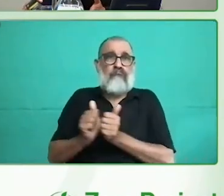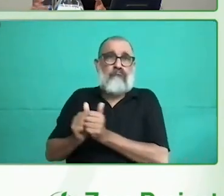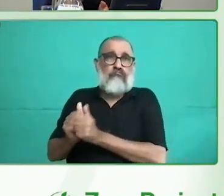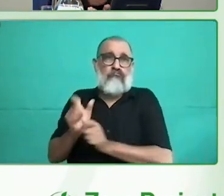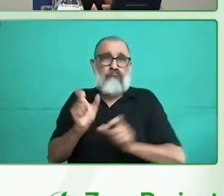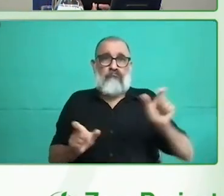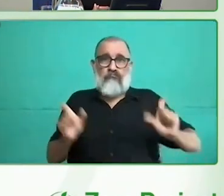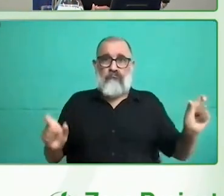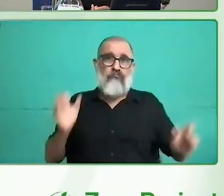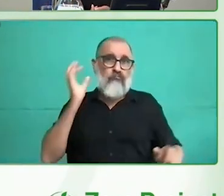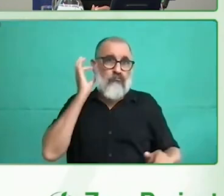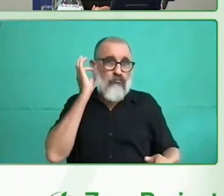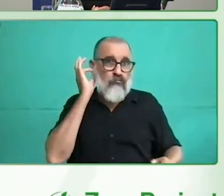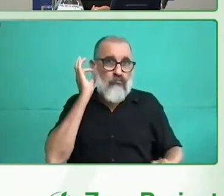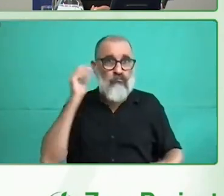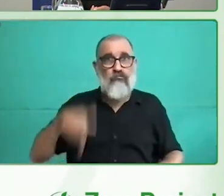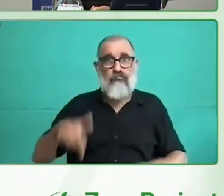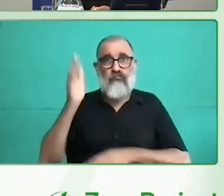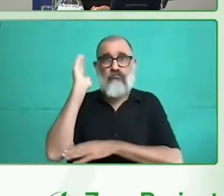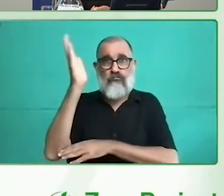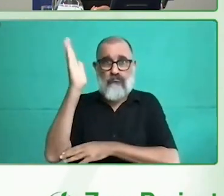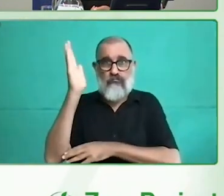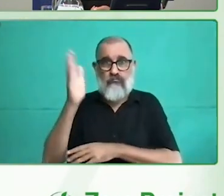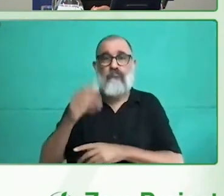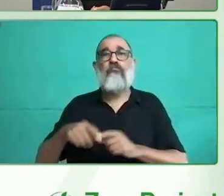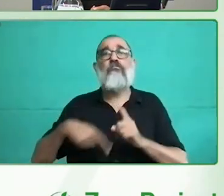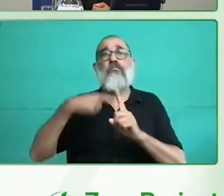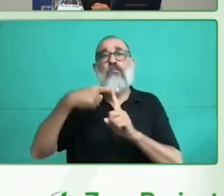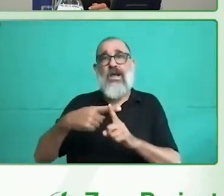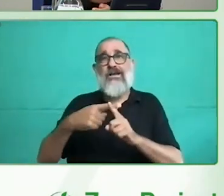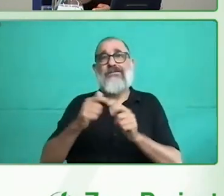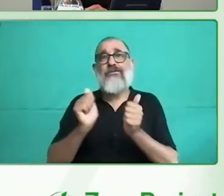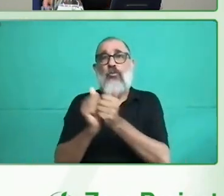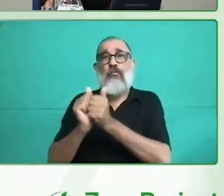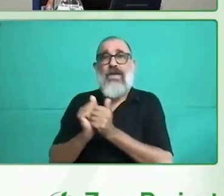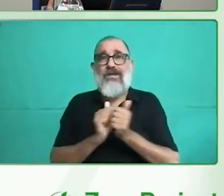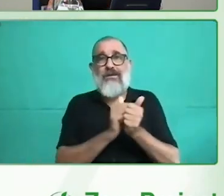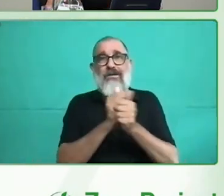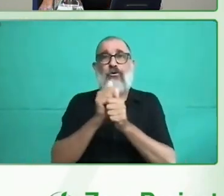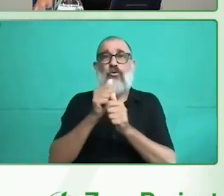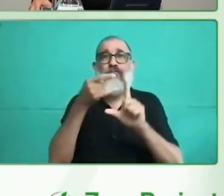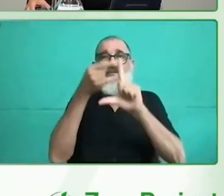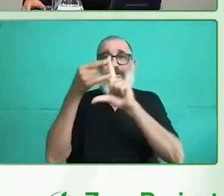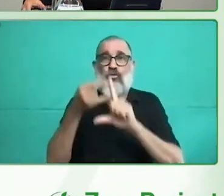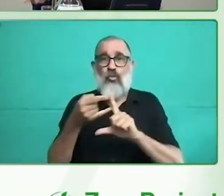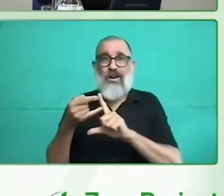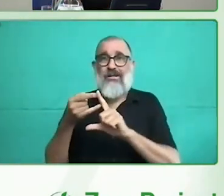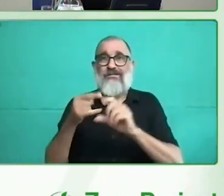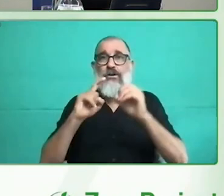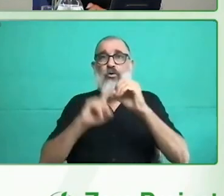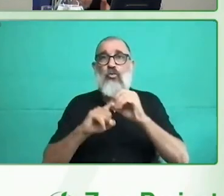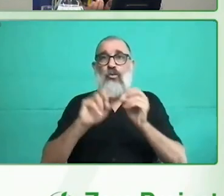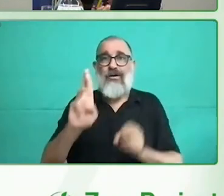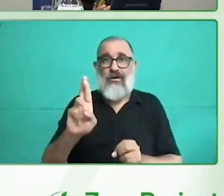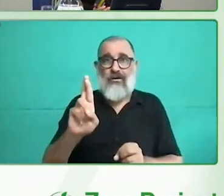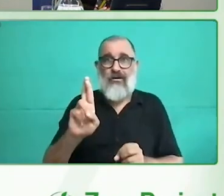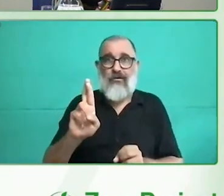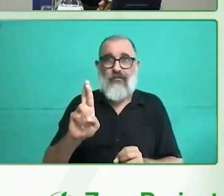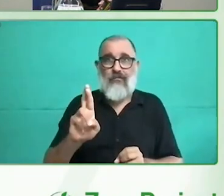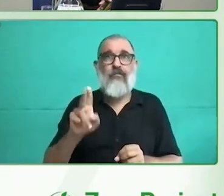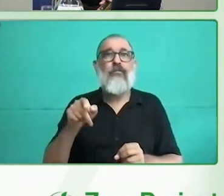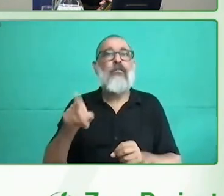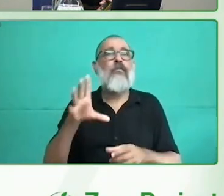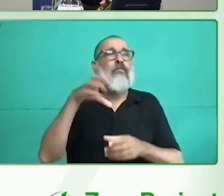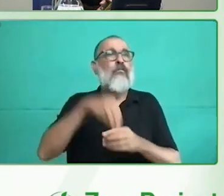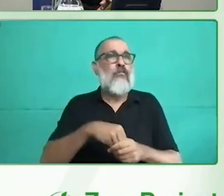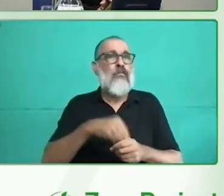de poder estar invitada a este evento conjuntamente con mi colega Roxana Widmer. Aquí